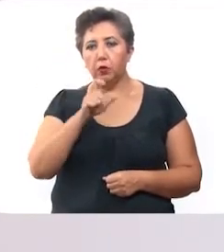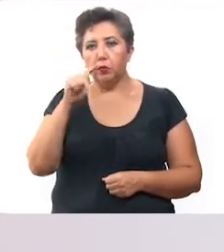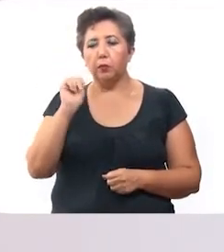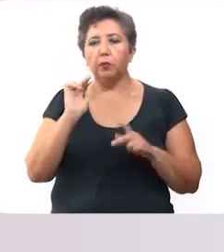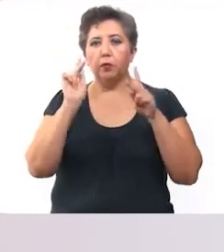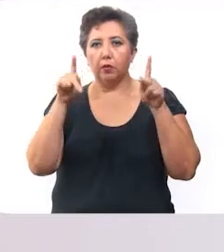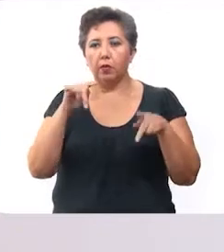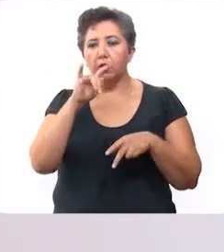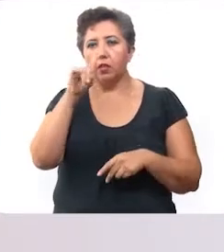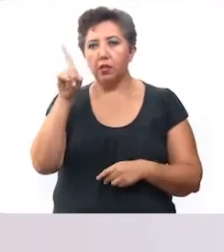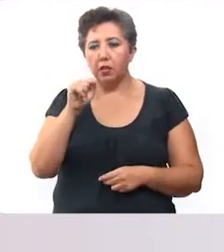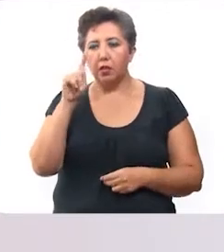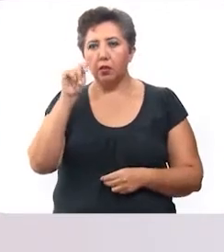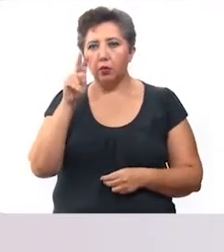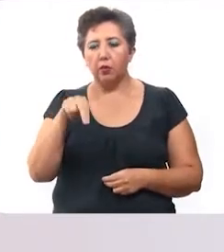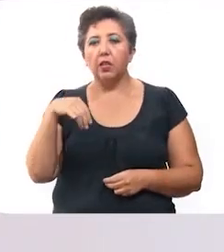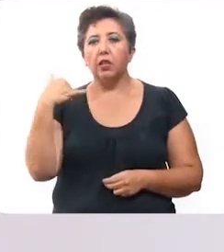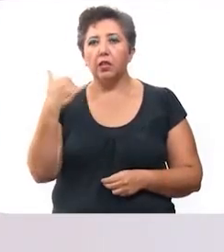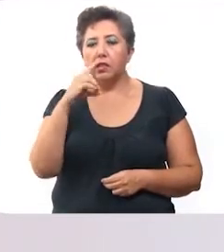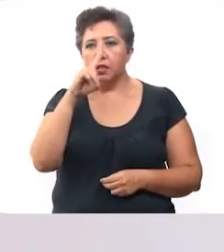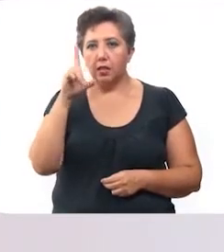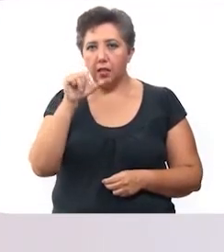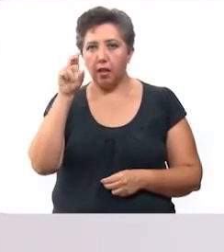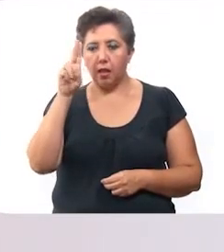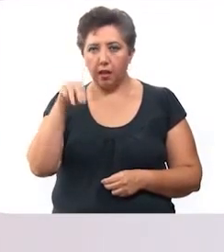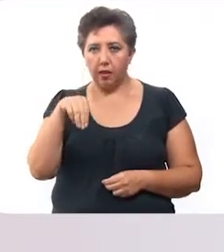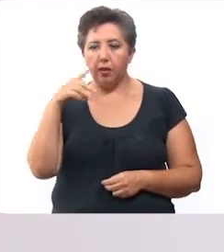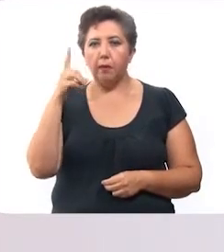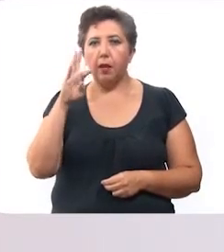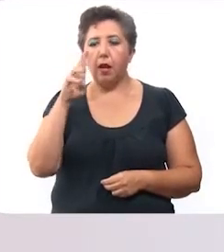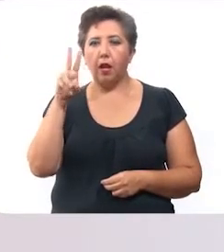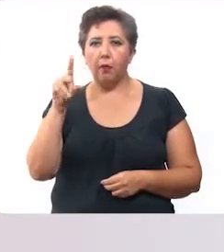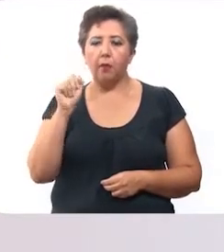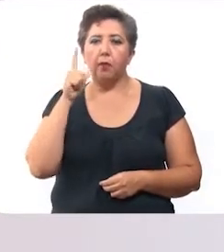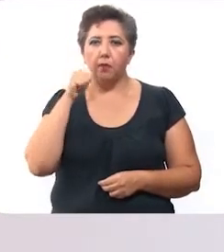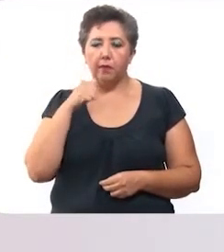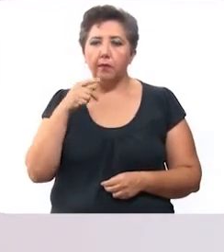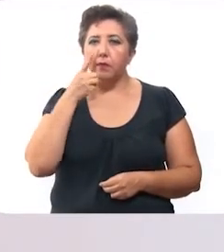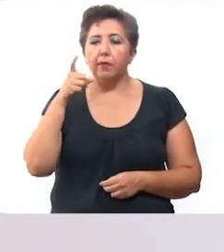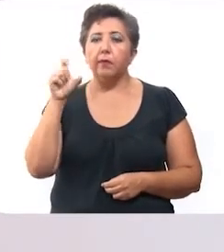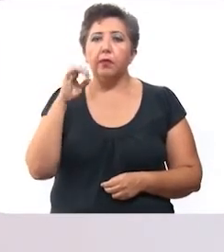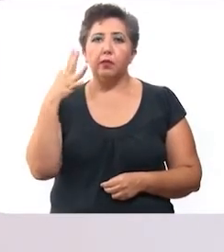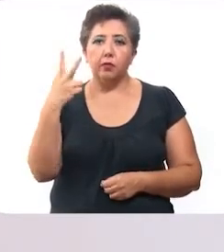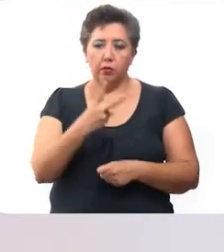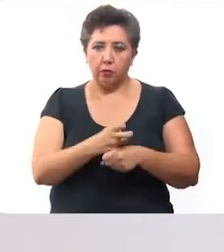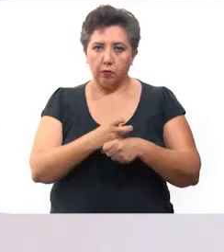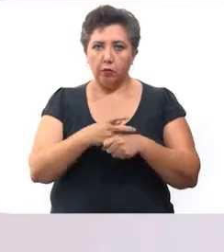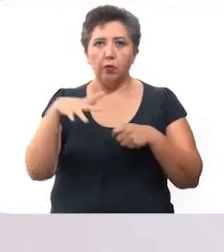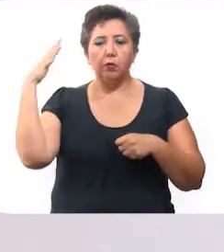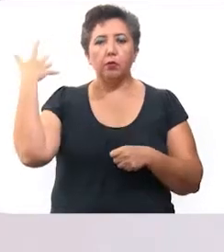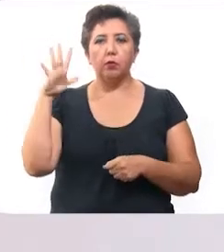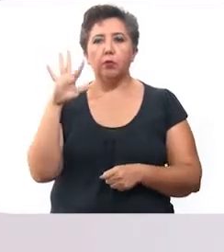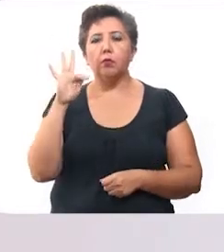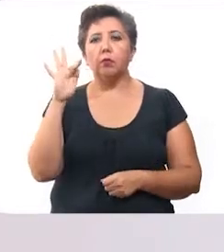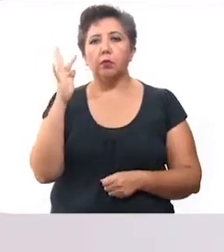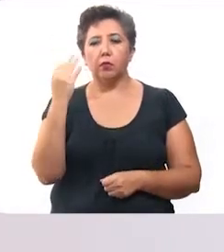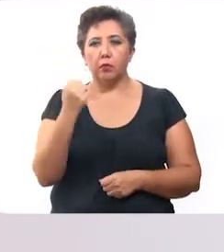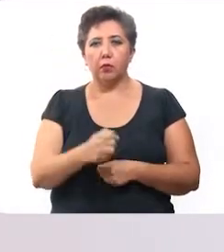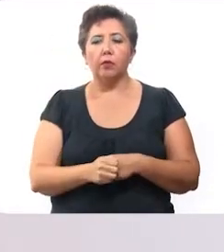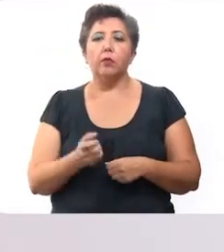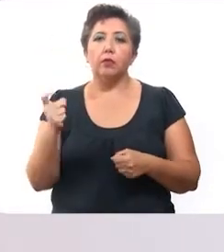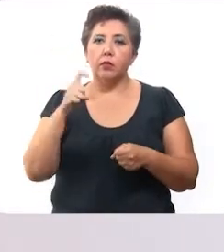Oxuscap, Progreso, Tzitzantún y Tzilam de Bravo. Mañana miércoles 25 se administrarán segundas dosis a adultos de 40 a